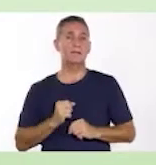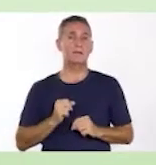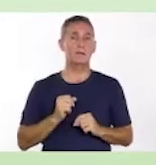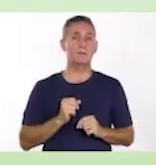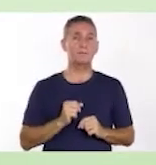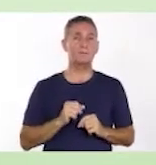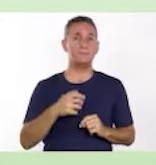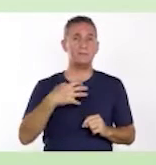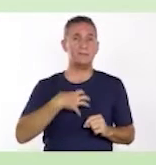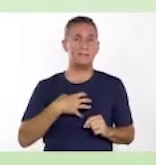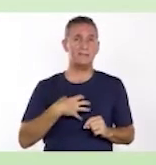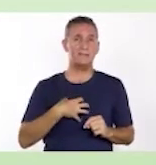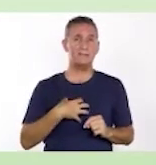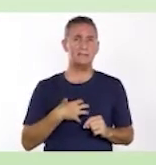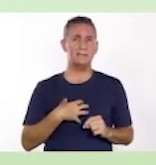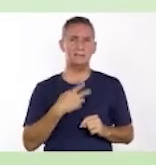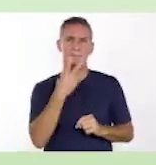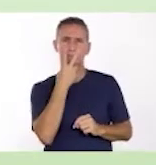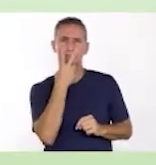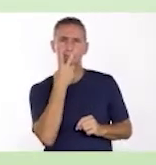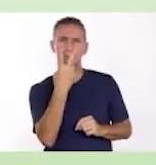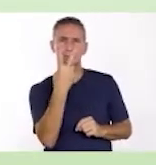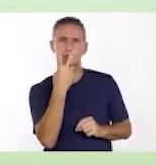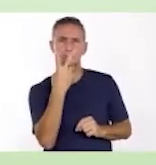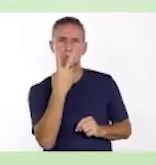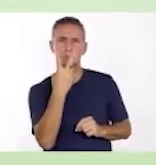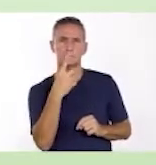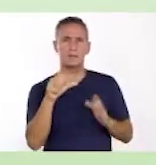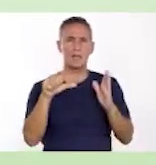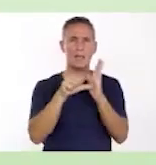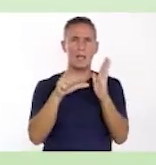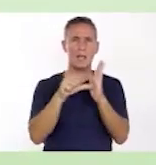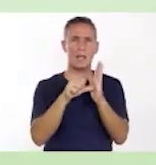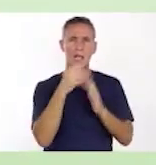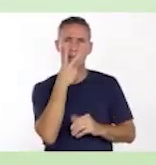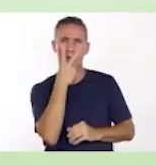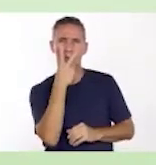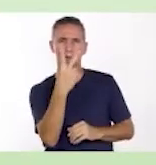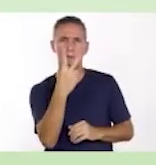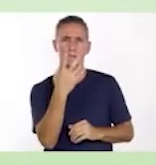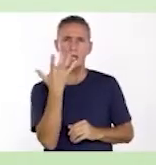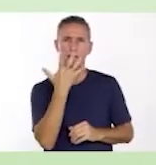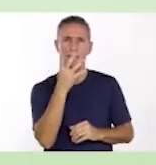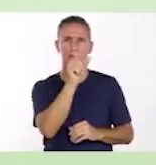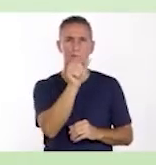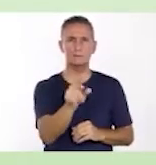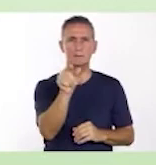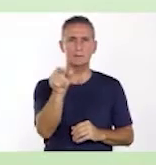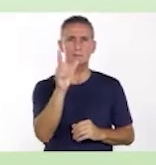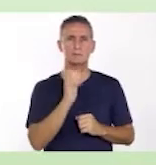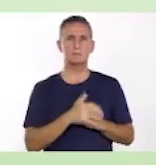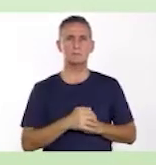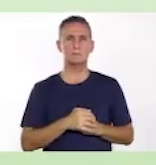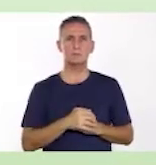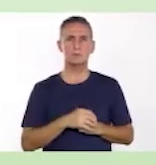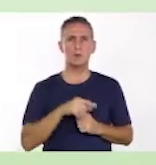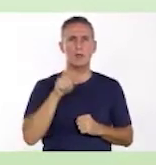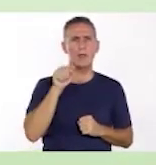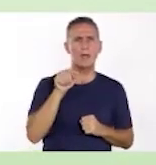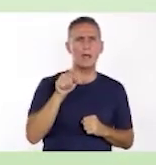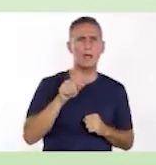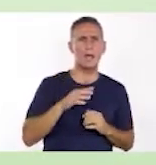al hombre en el centro de atención. Vamos a ver qué sucede en ese